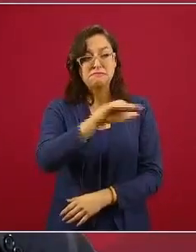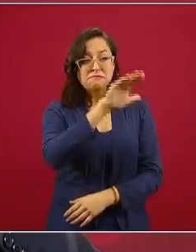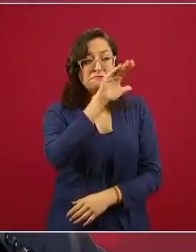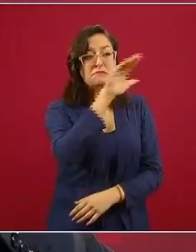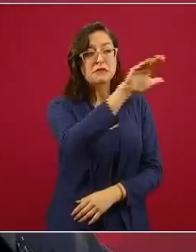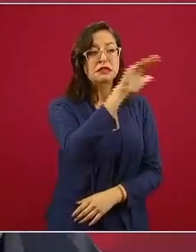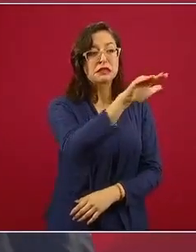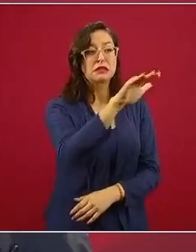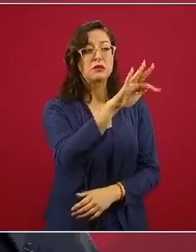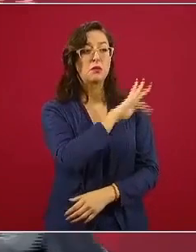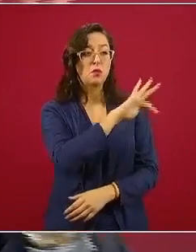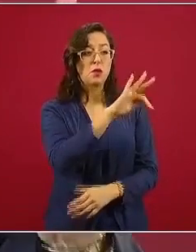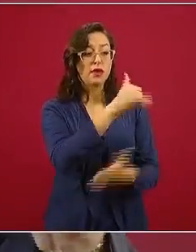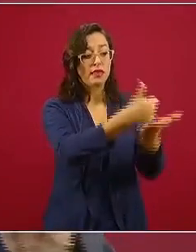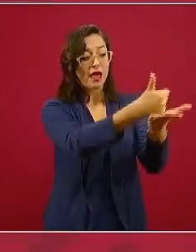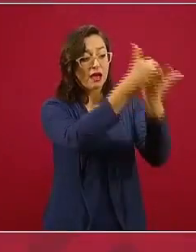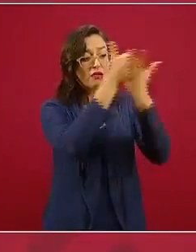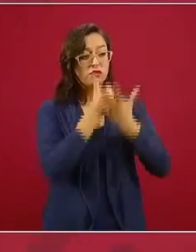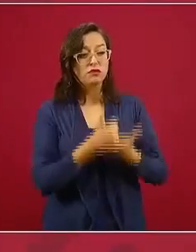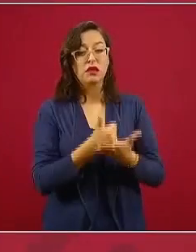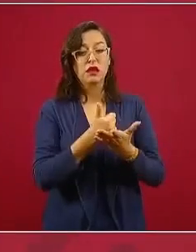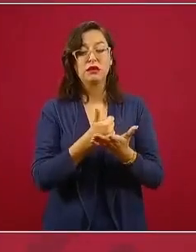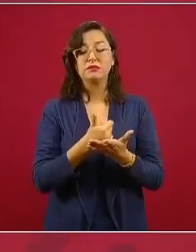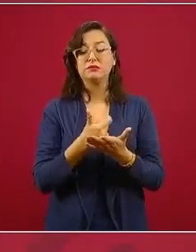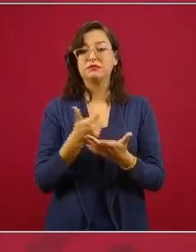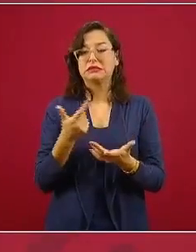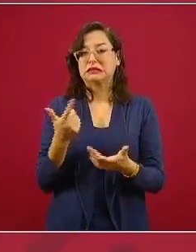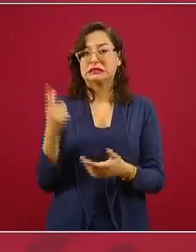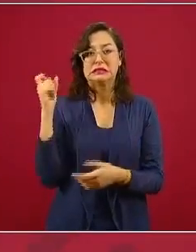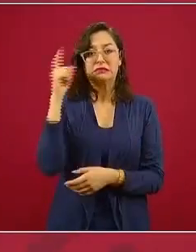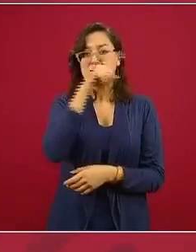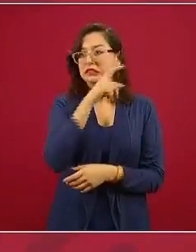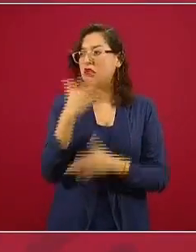poder acceder al mercado de ventiladores en ese momento muy, muy difícil.